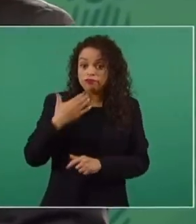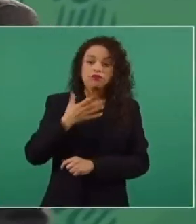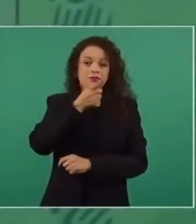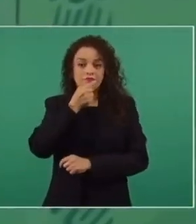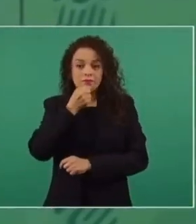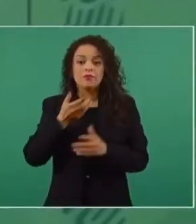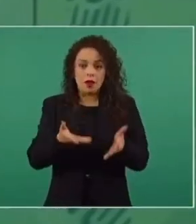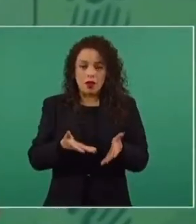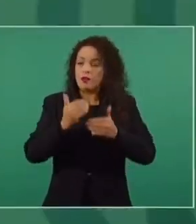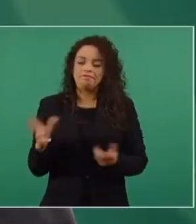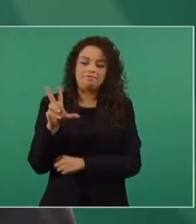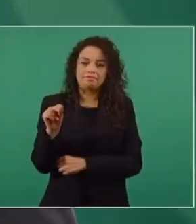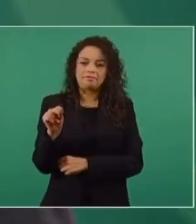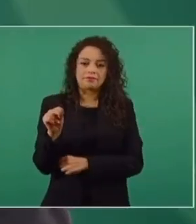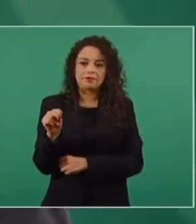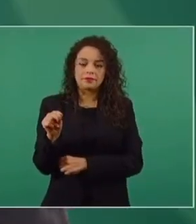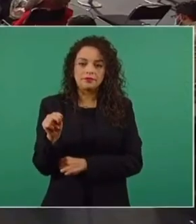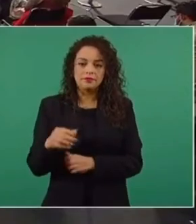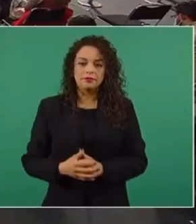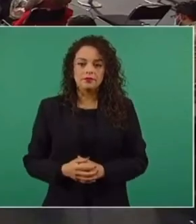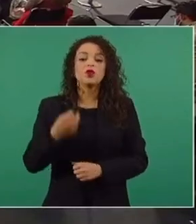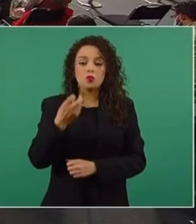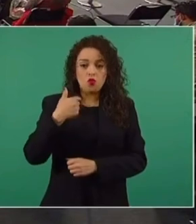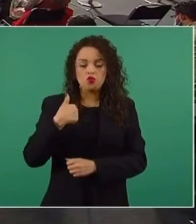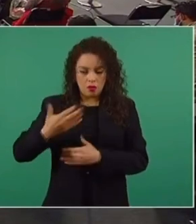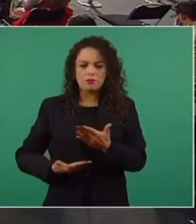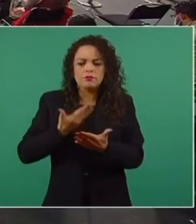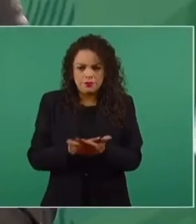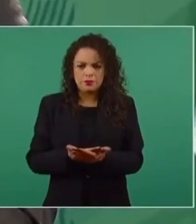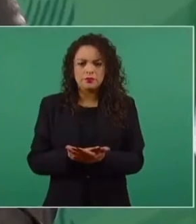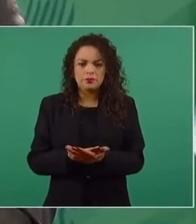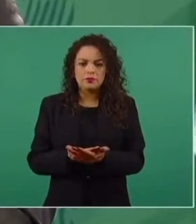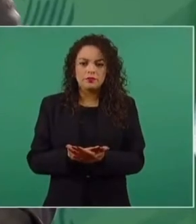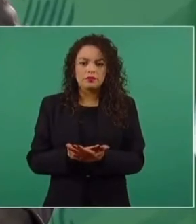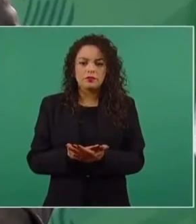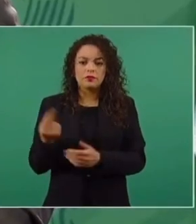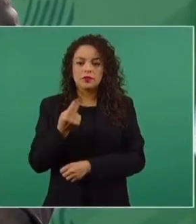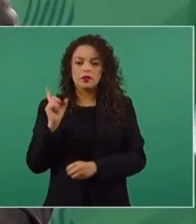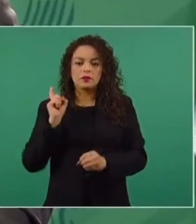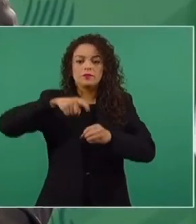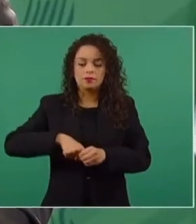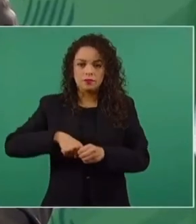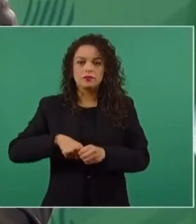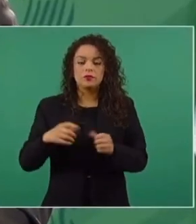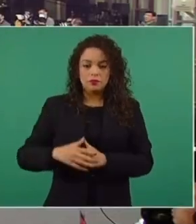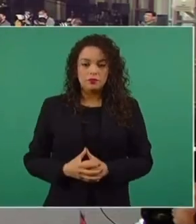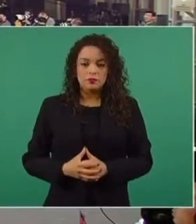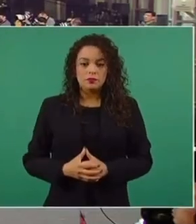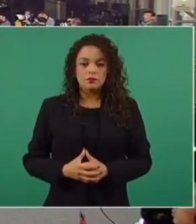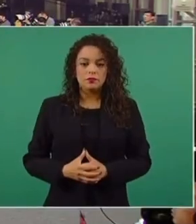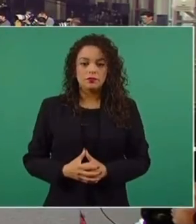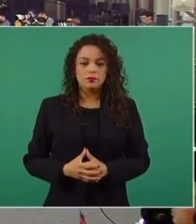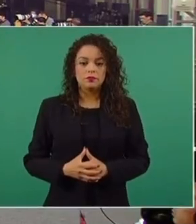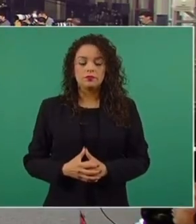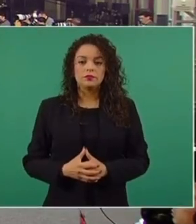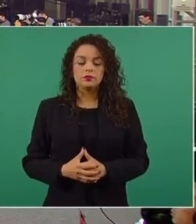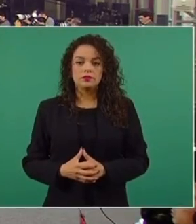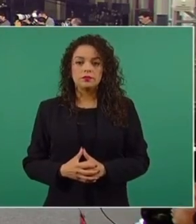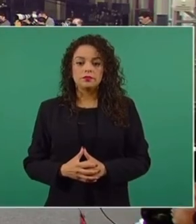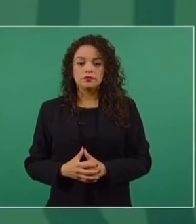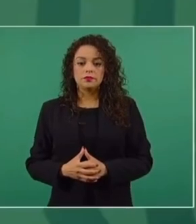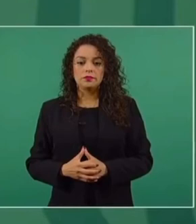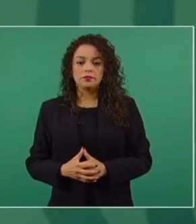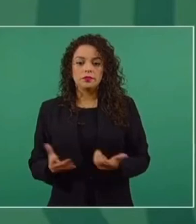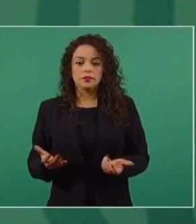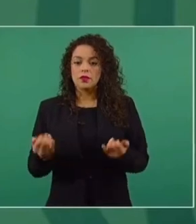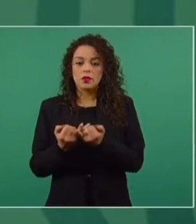a gobernación. Por eso voy a proponer en su momento que forme parte de la Secretaría de la Defensa Nacional. ¿Cómo existe